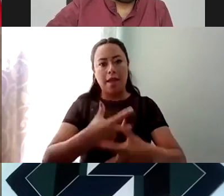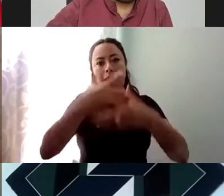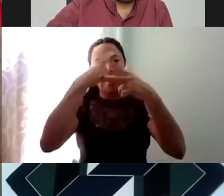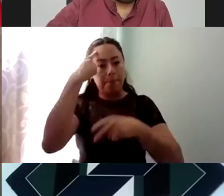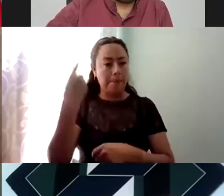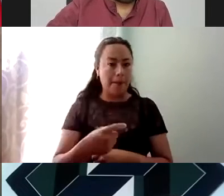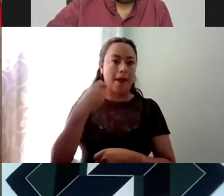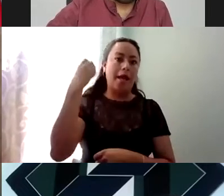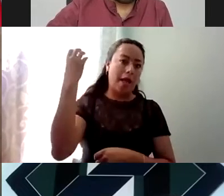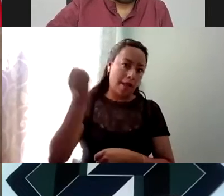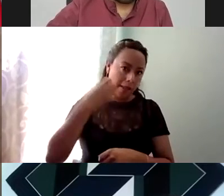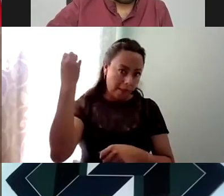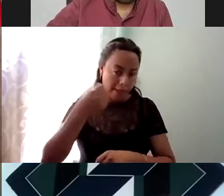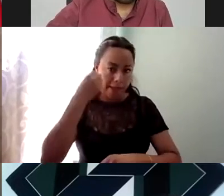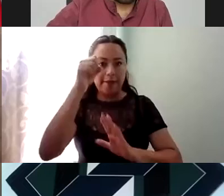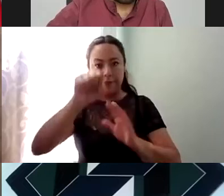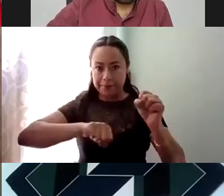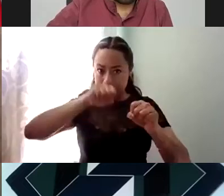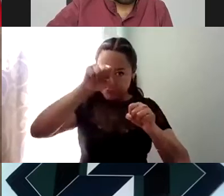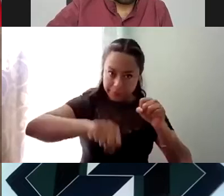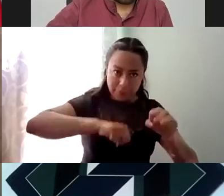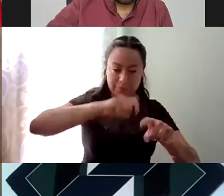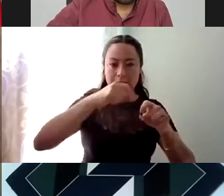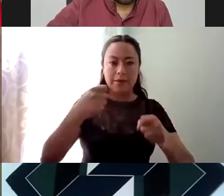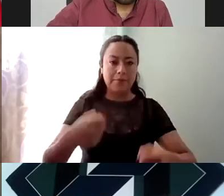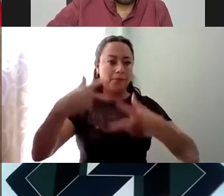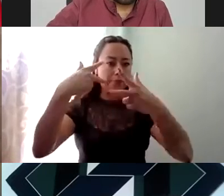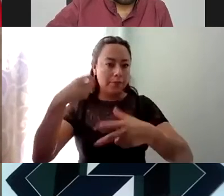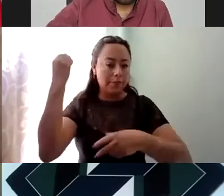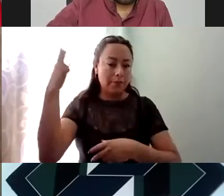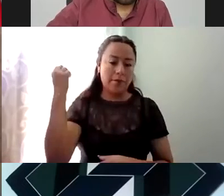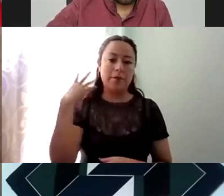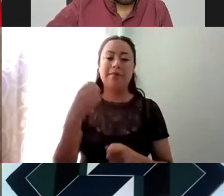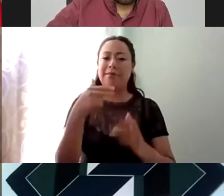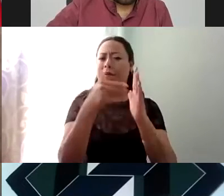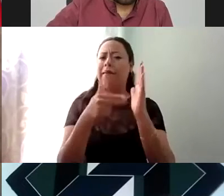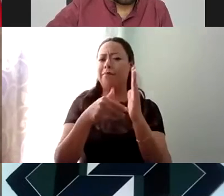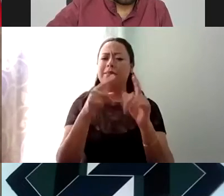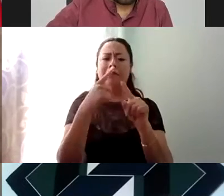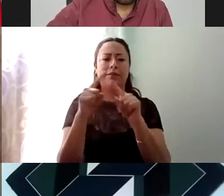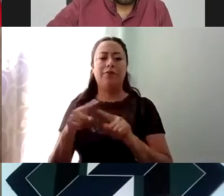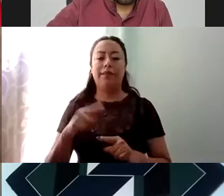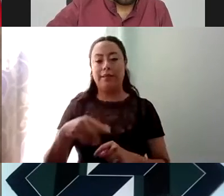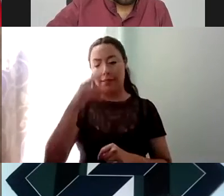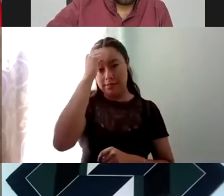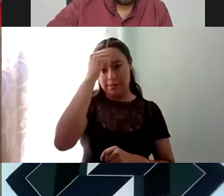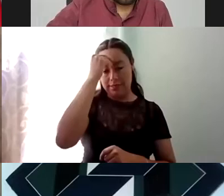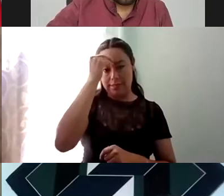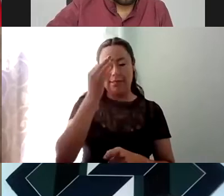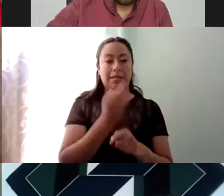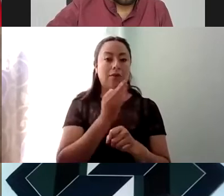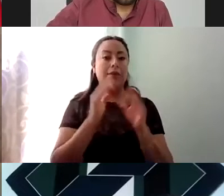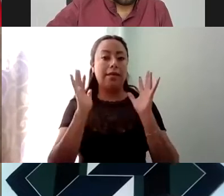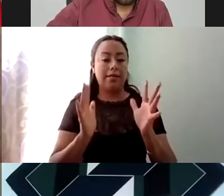para una serie de herramientas didácticas de aprendizaje que ya se maneja en la educación a distancia. Pero todos